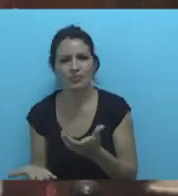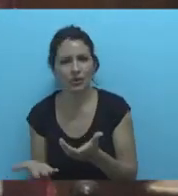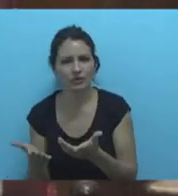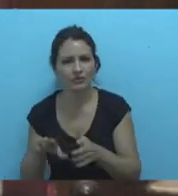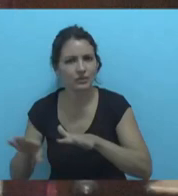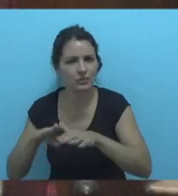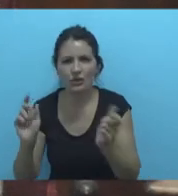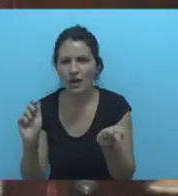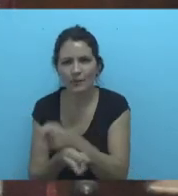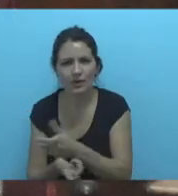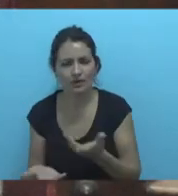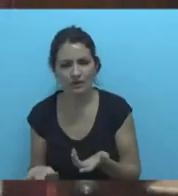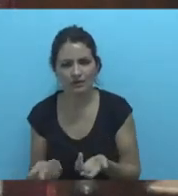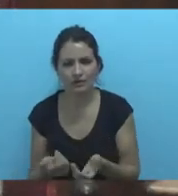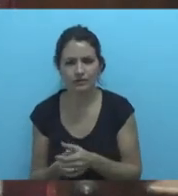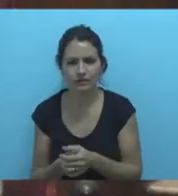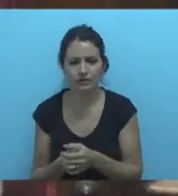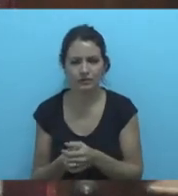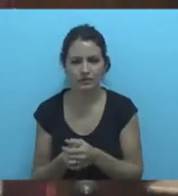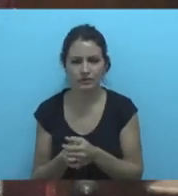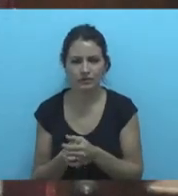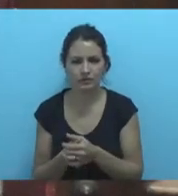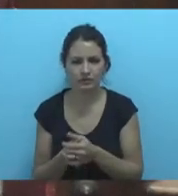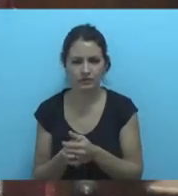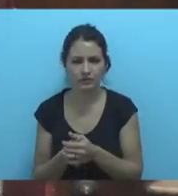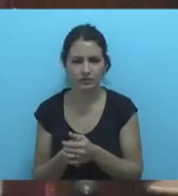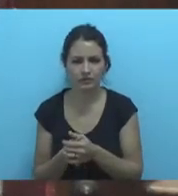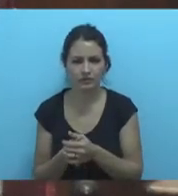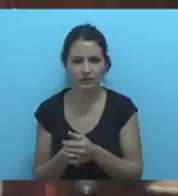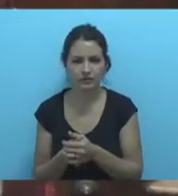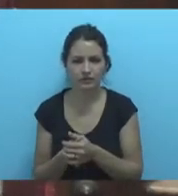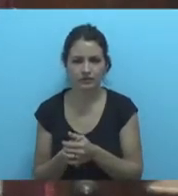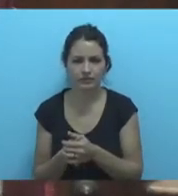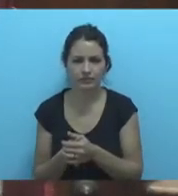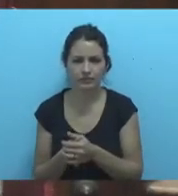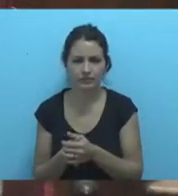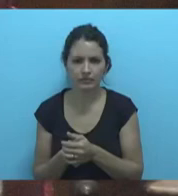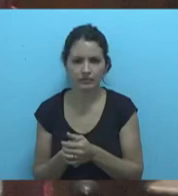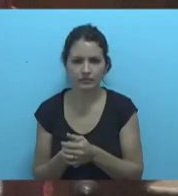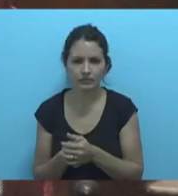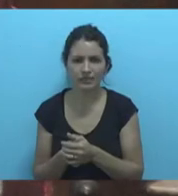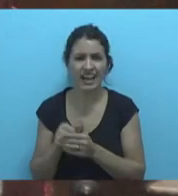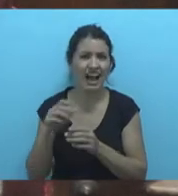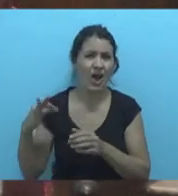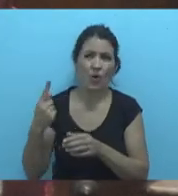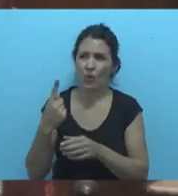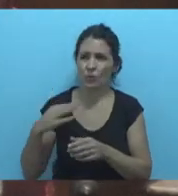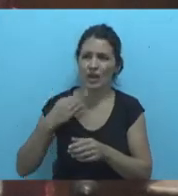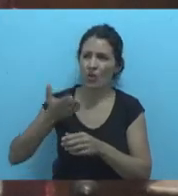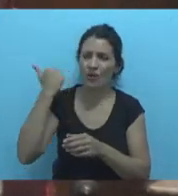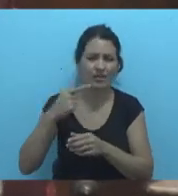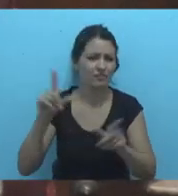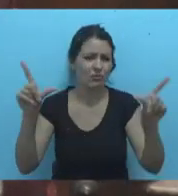había, y esto no involucro a la comisión, sino que lo digo a título personal, a lo mejor una excesiva politización de la cuestión, donde